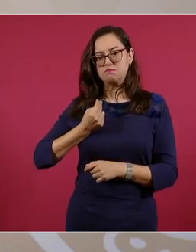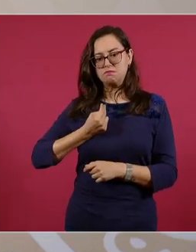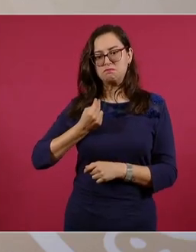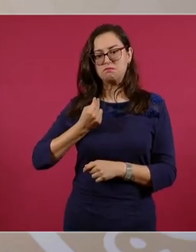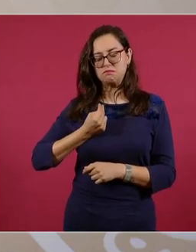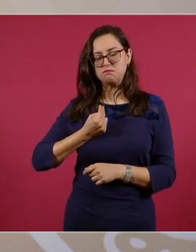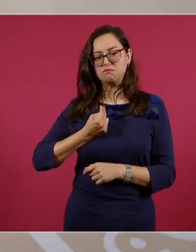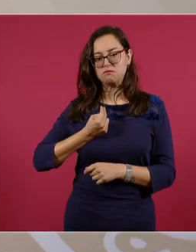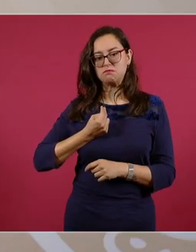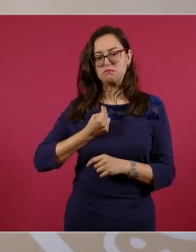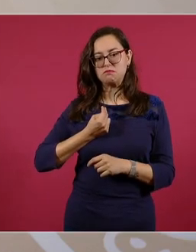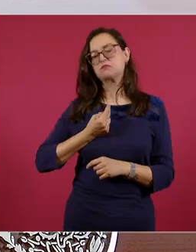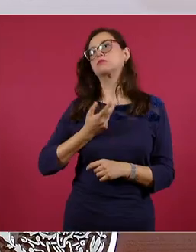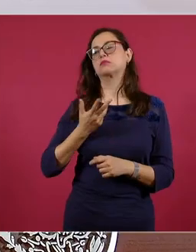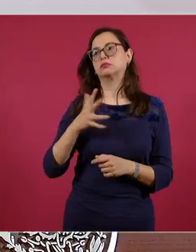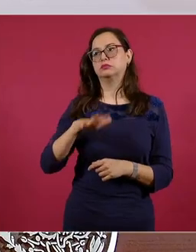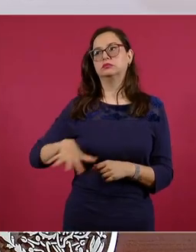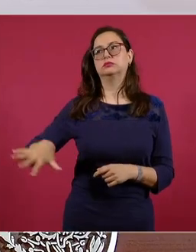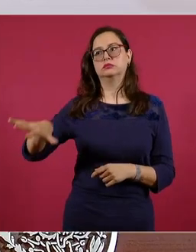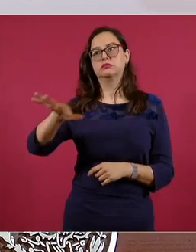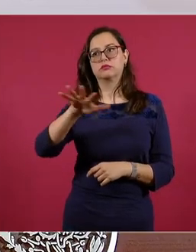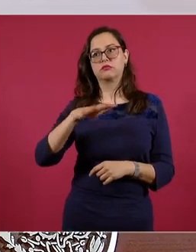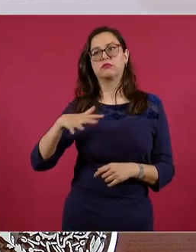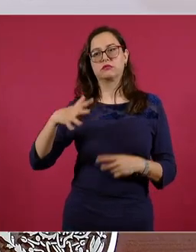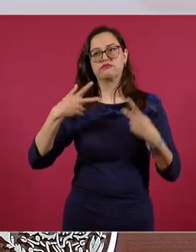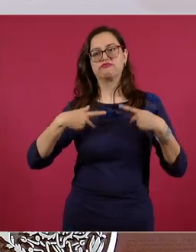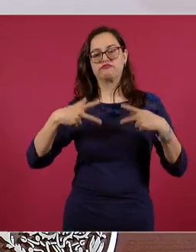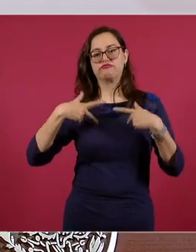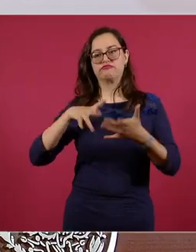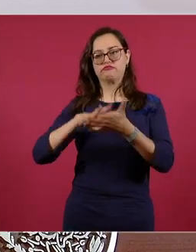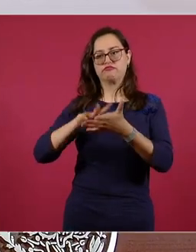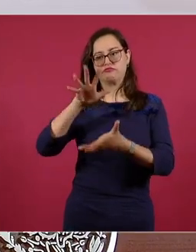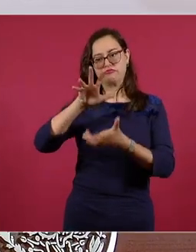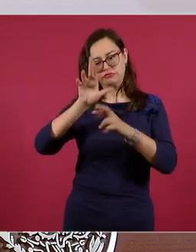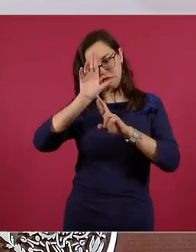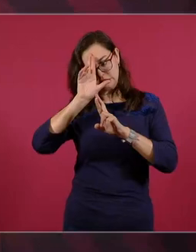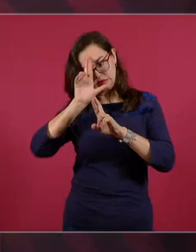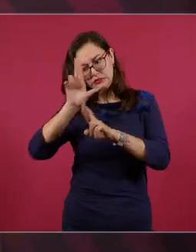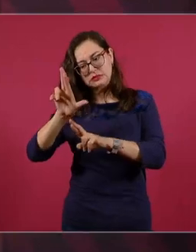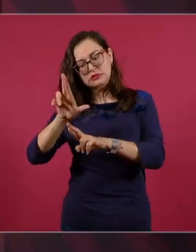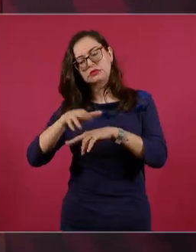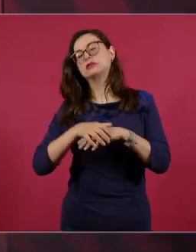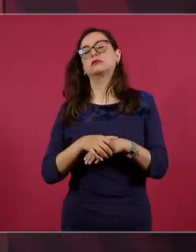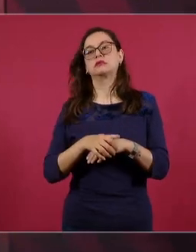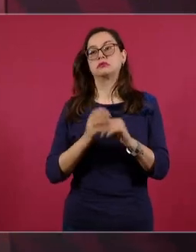Que hay que respetar al pueblo, no sentirse superior a nadie.